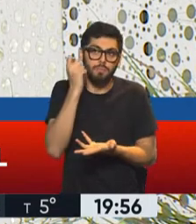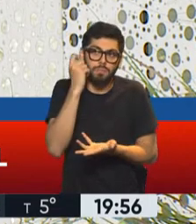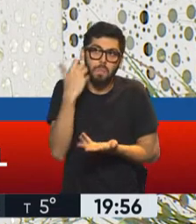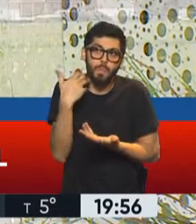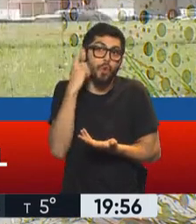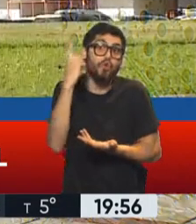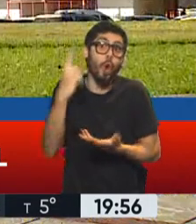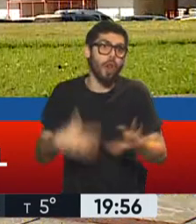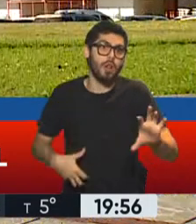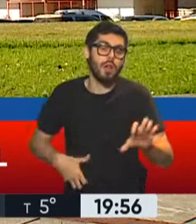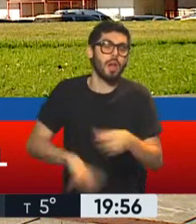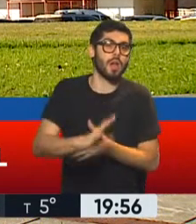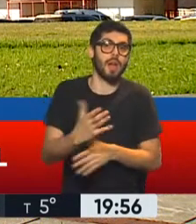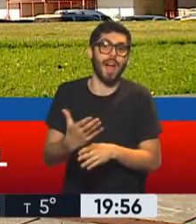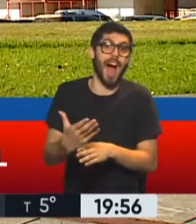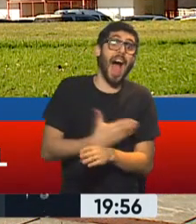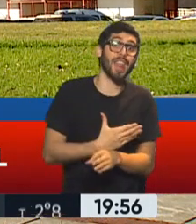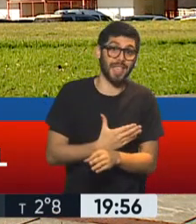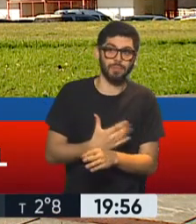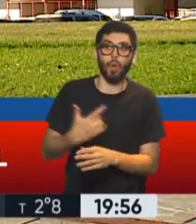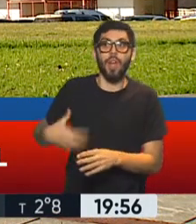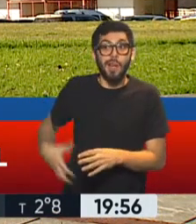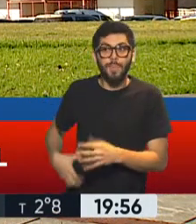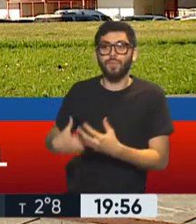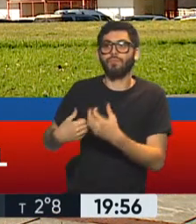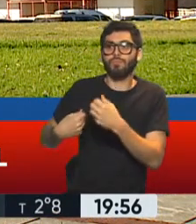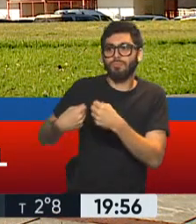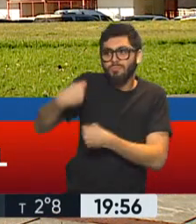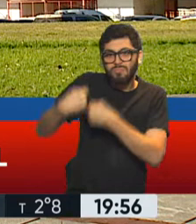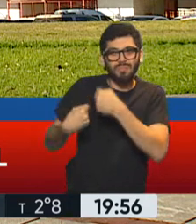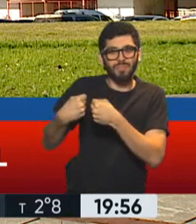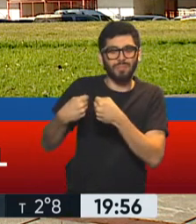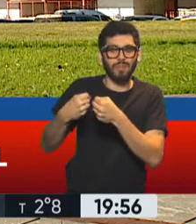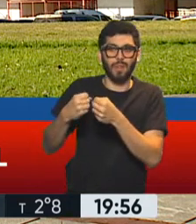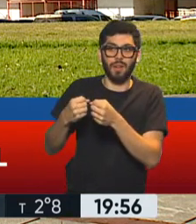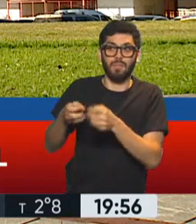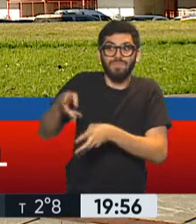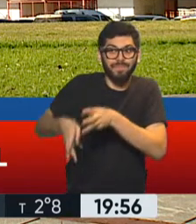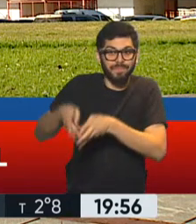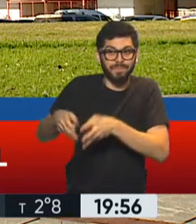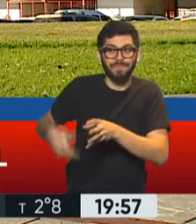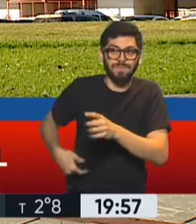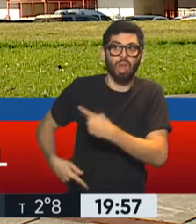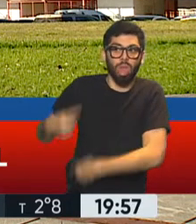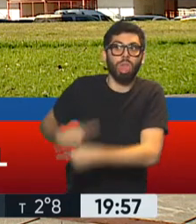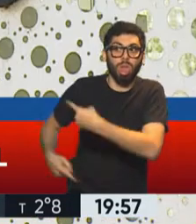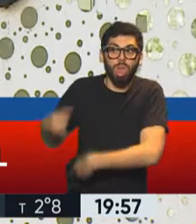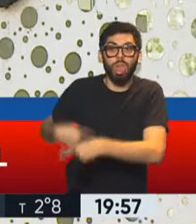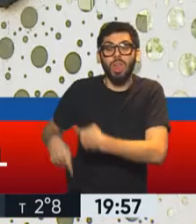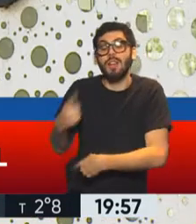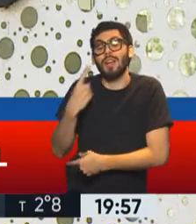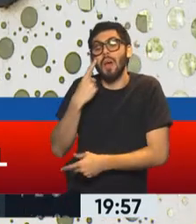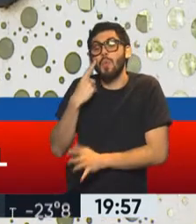trasplante antes, que se liberan de la diálisis, que con la diálisis se sobrevive, con el trasplante se vive. Y que